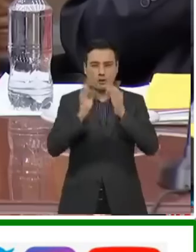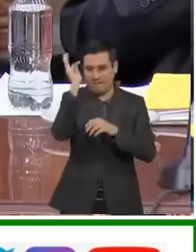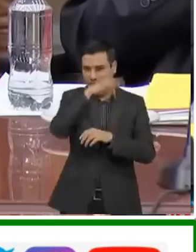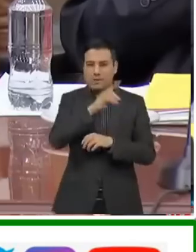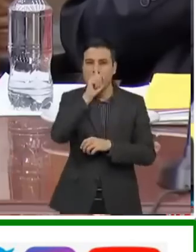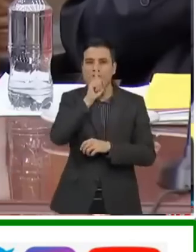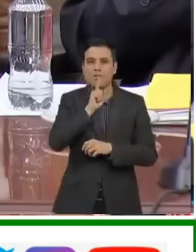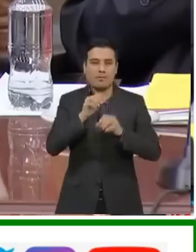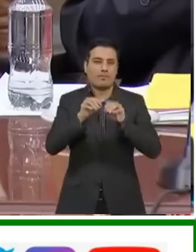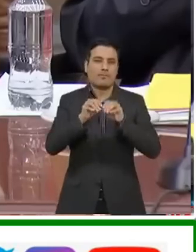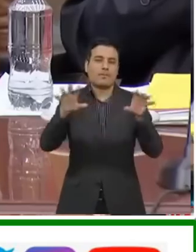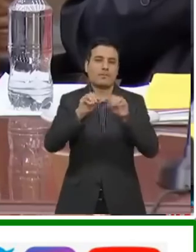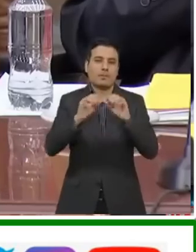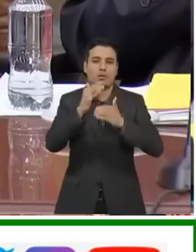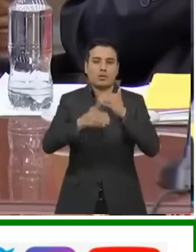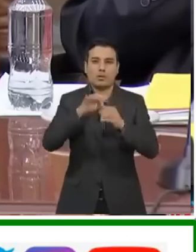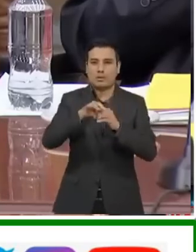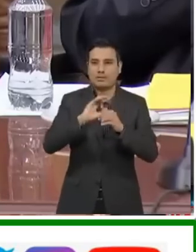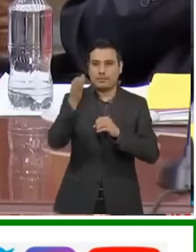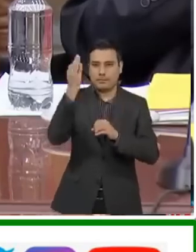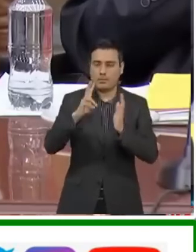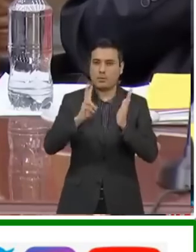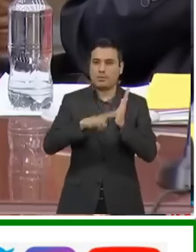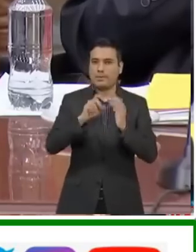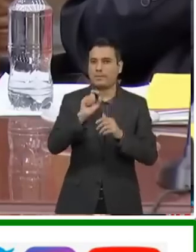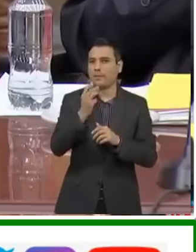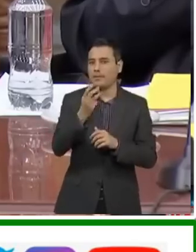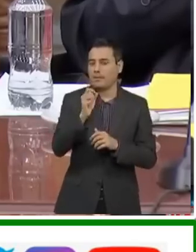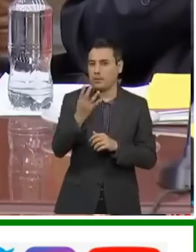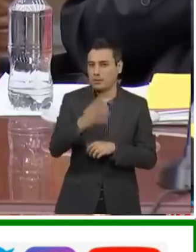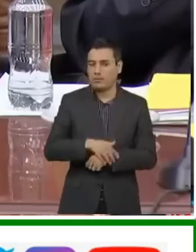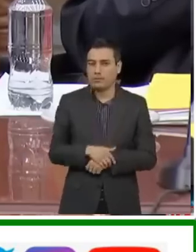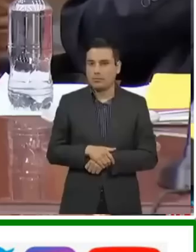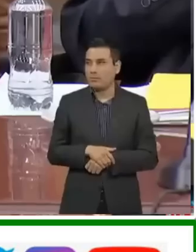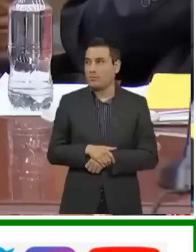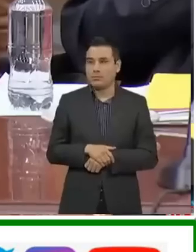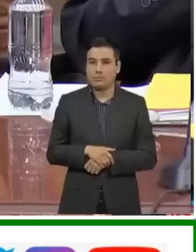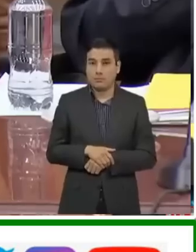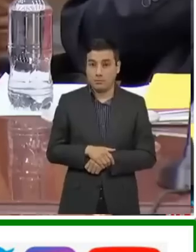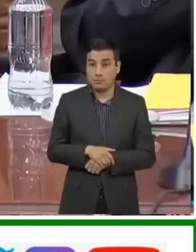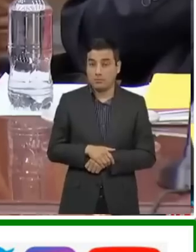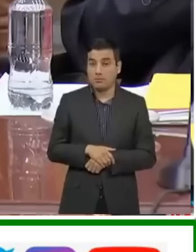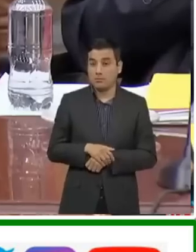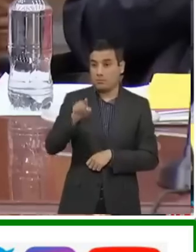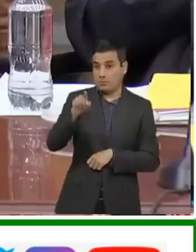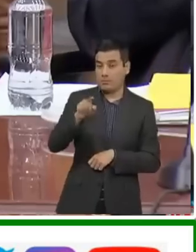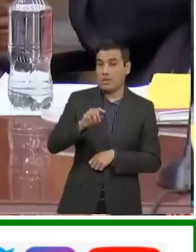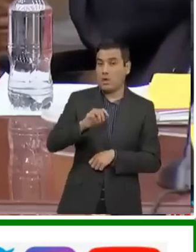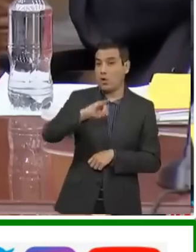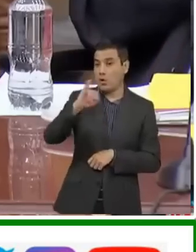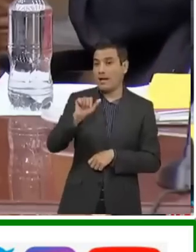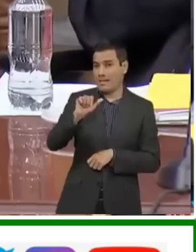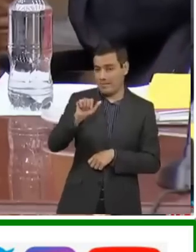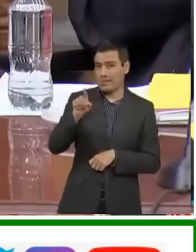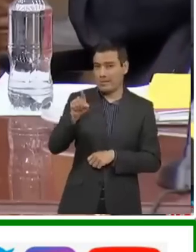información falsa del proceso electoral federal 2023 o 2024. El spot de Jorge Álvarez